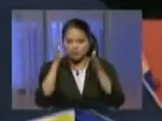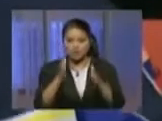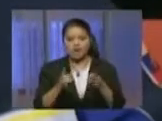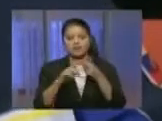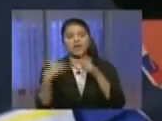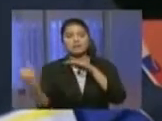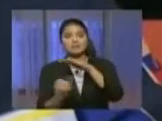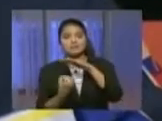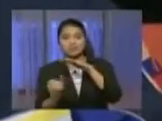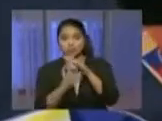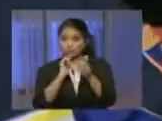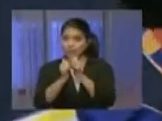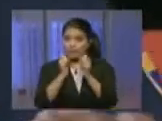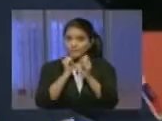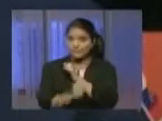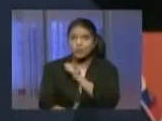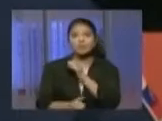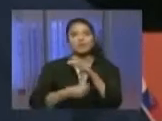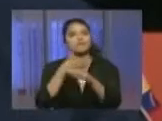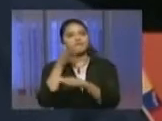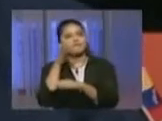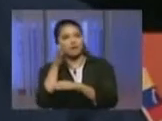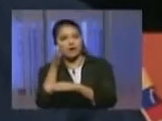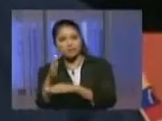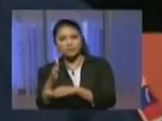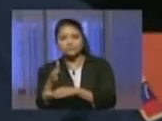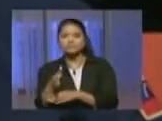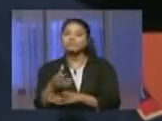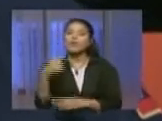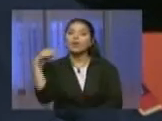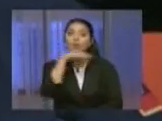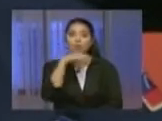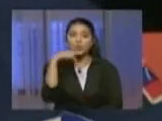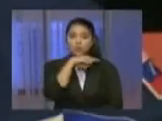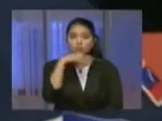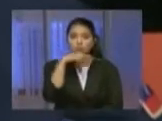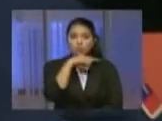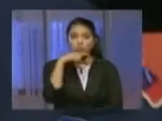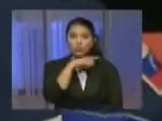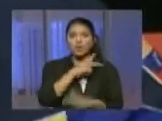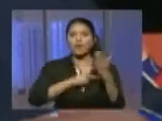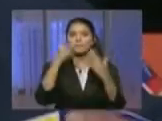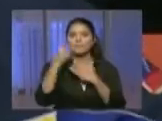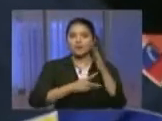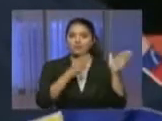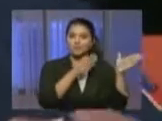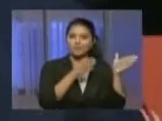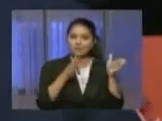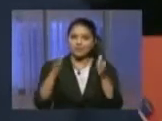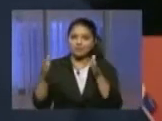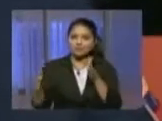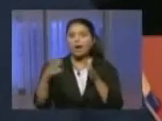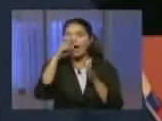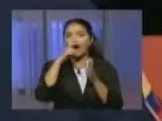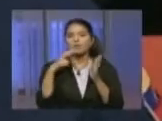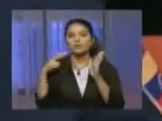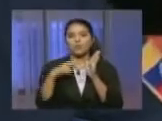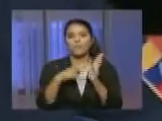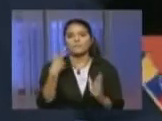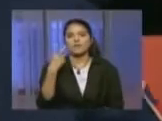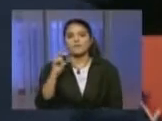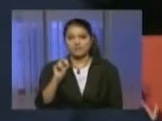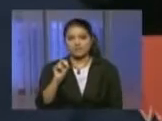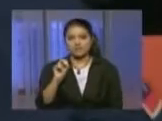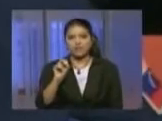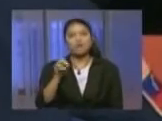al ministerio haremos presentación en el mes de octubre de la planificación ruta Tokio 2020 eso